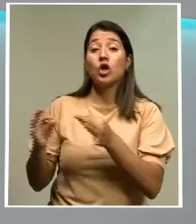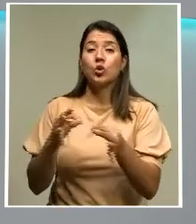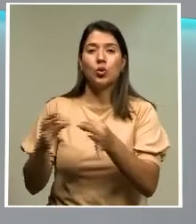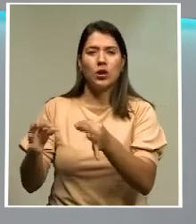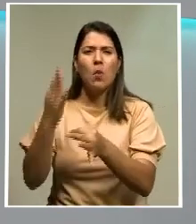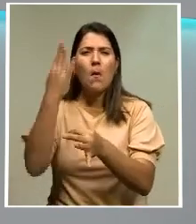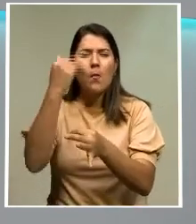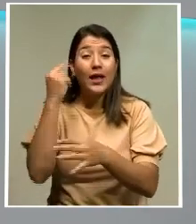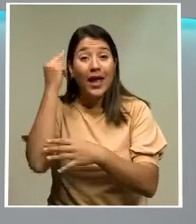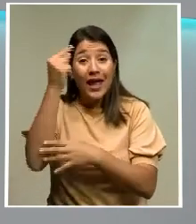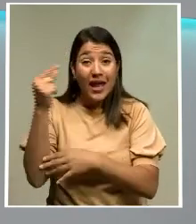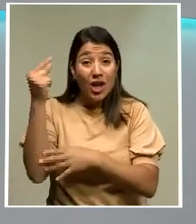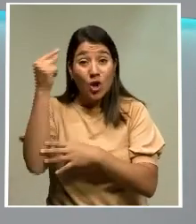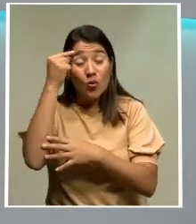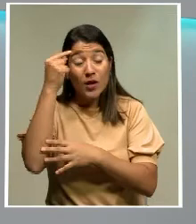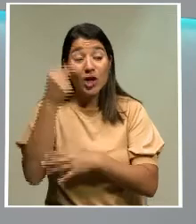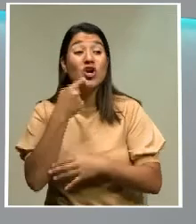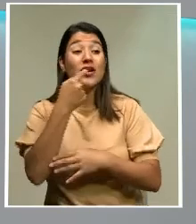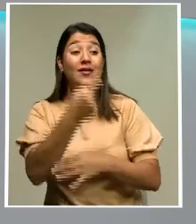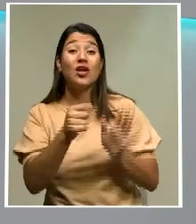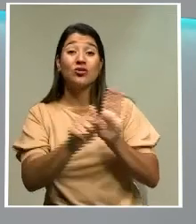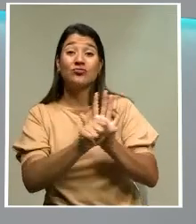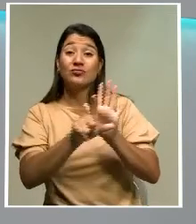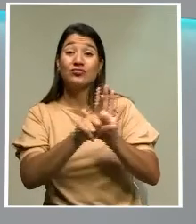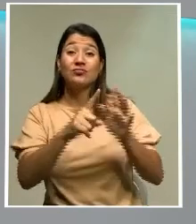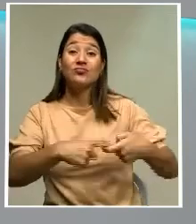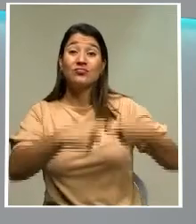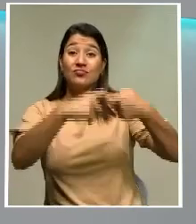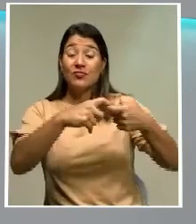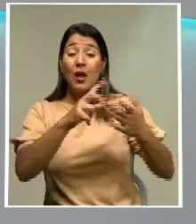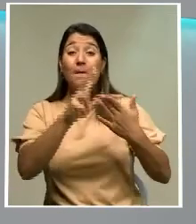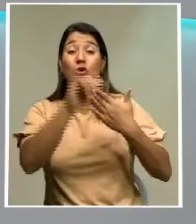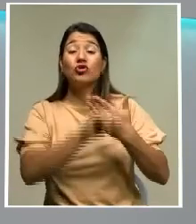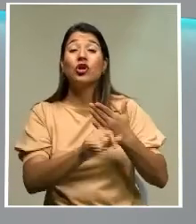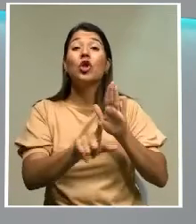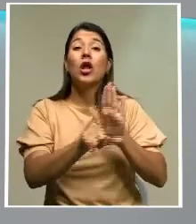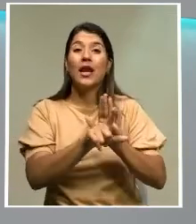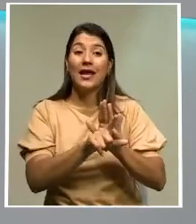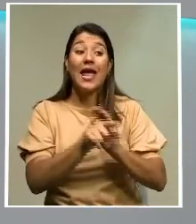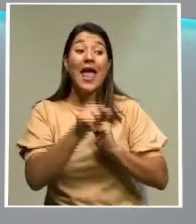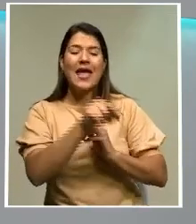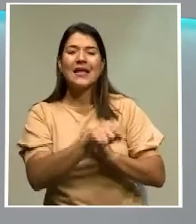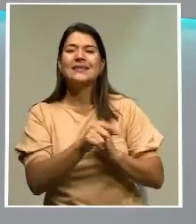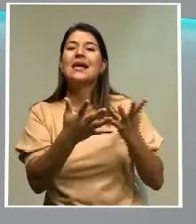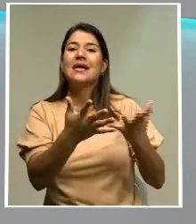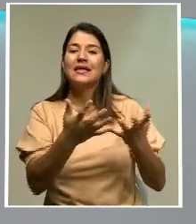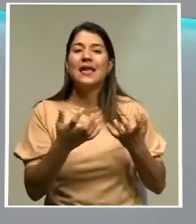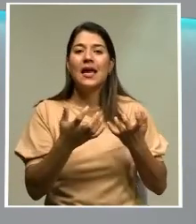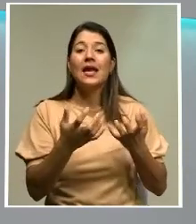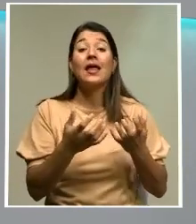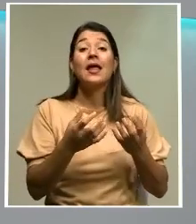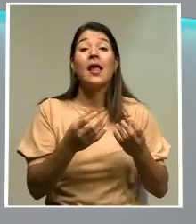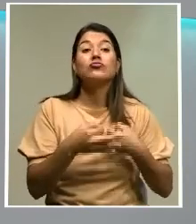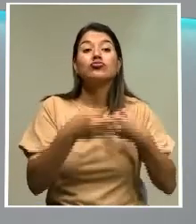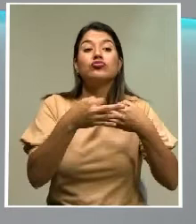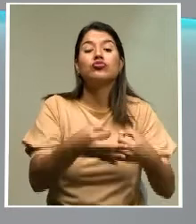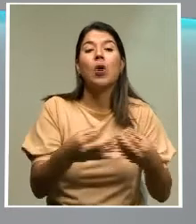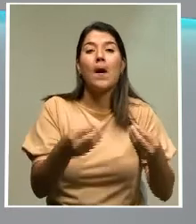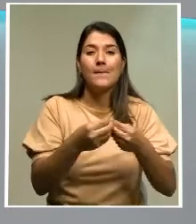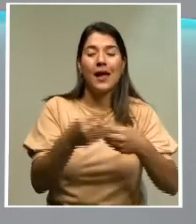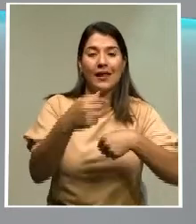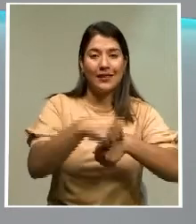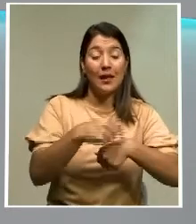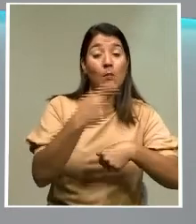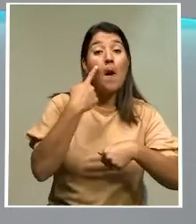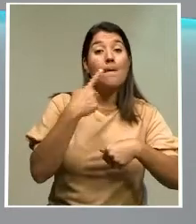Ejecutivo retiró de la corriente legislativa el proyecto de ley que pretende ampliar la autorización para la reducción